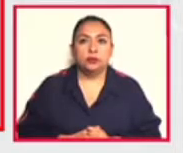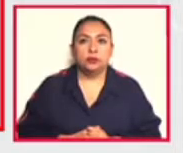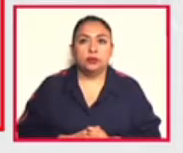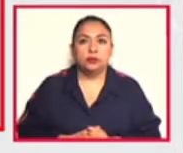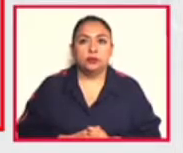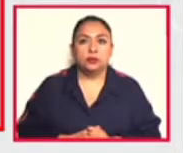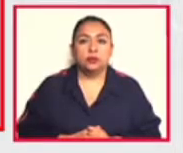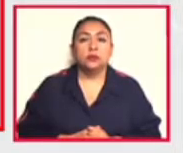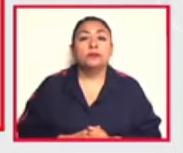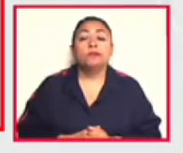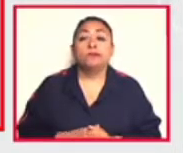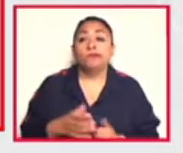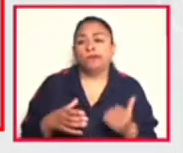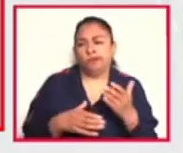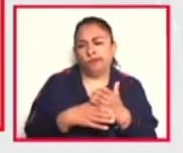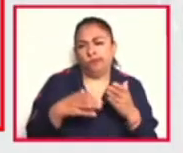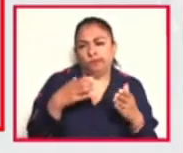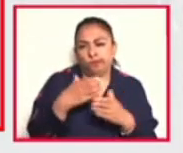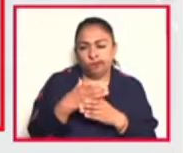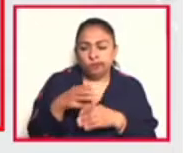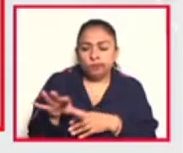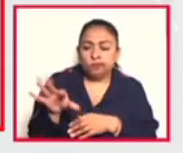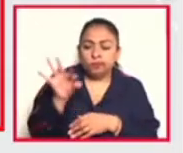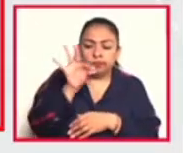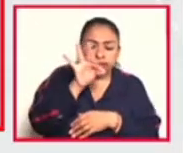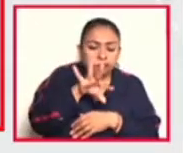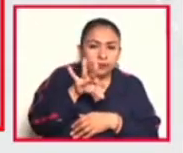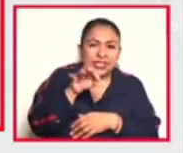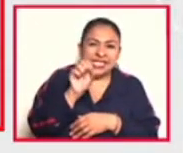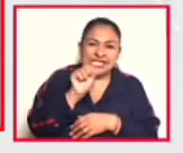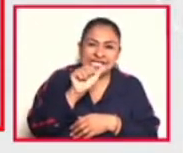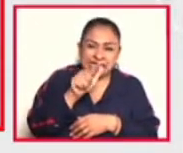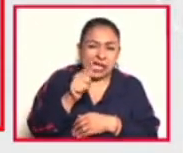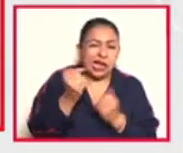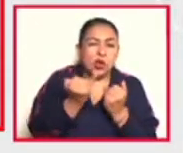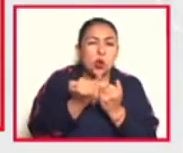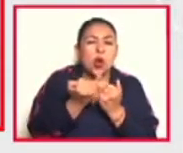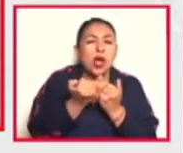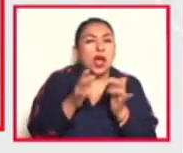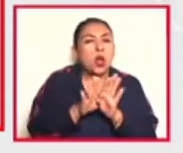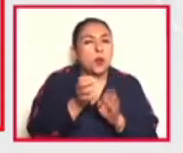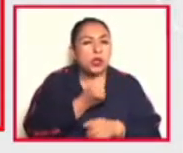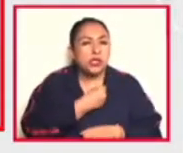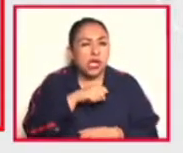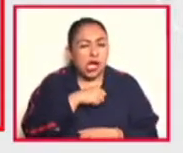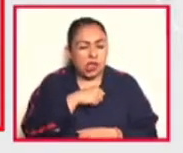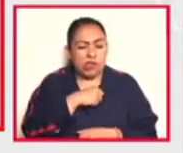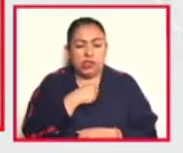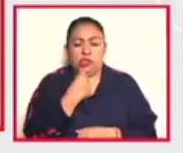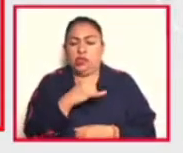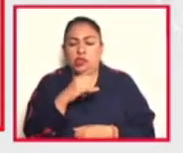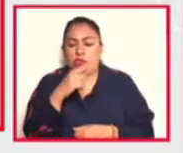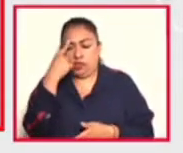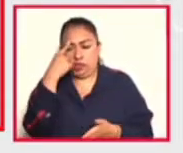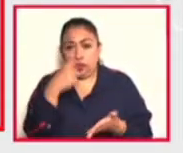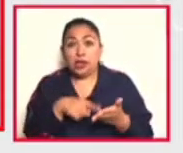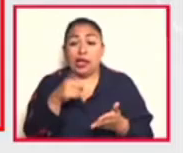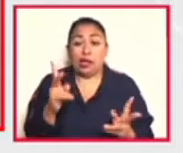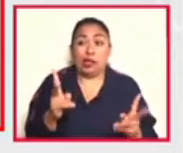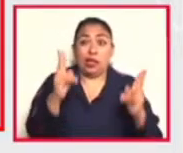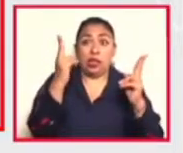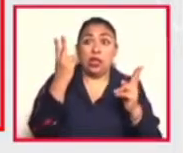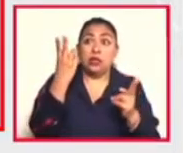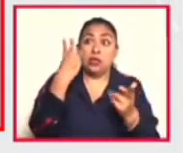Tomar las cosas con un grano de sal es poner en práctica un sano escepticismo. Ese es el lema de una editorial que nació hace 3